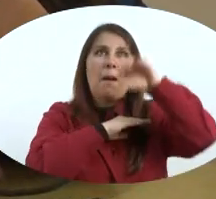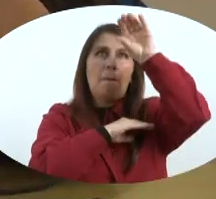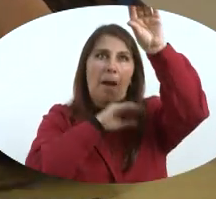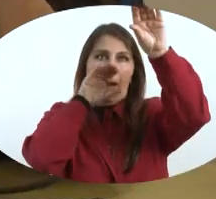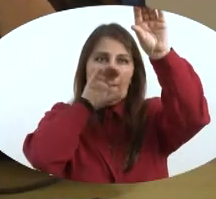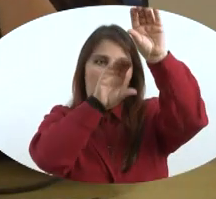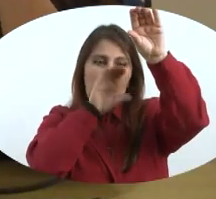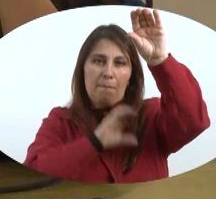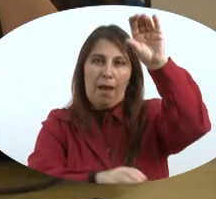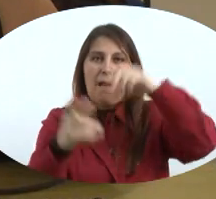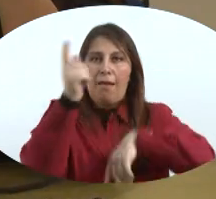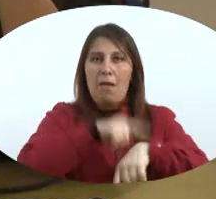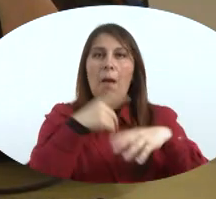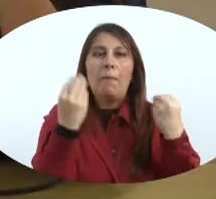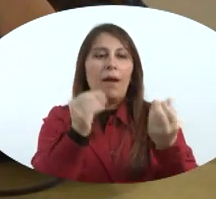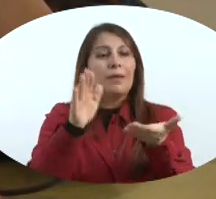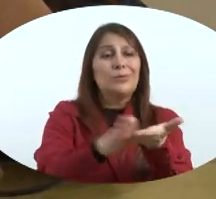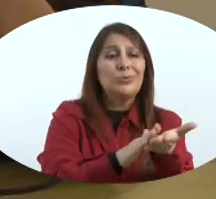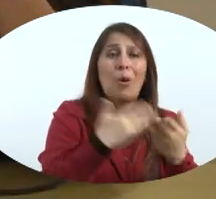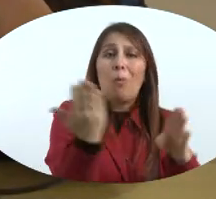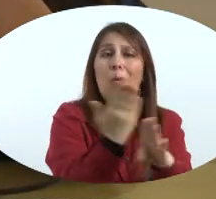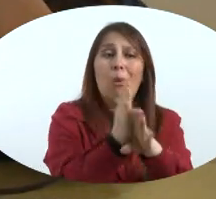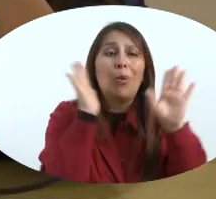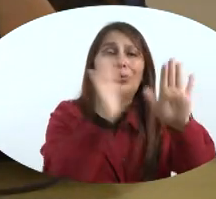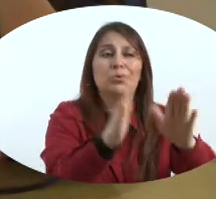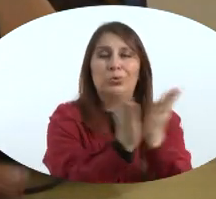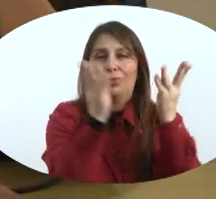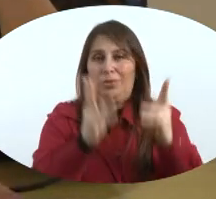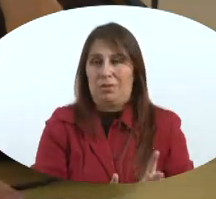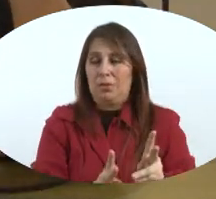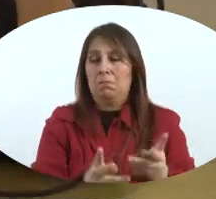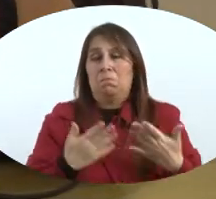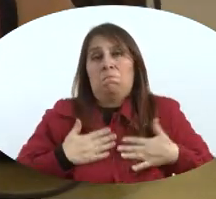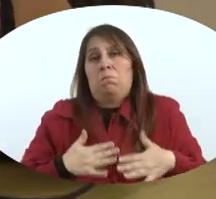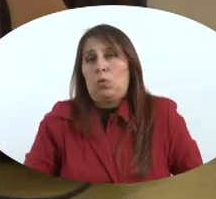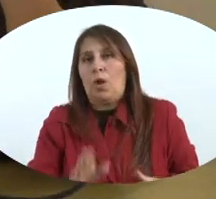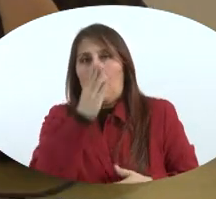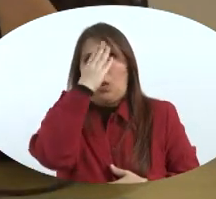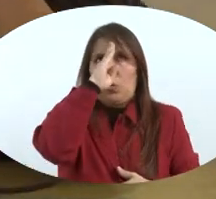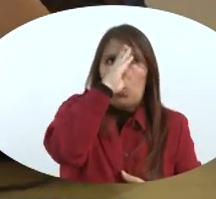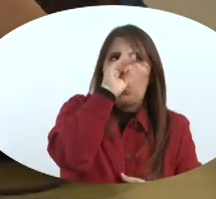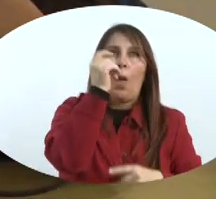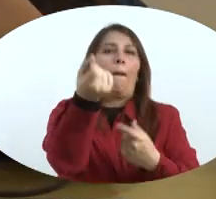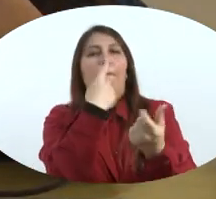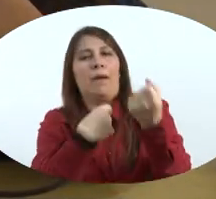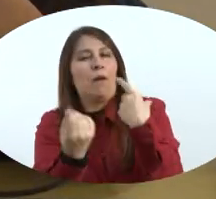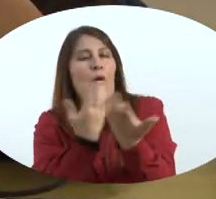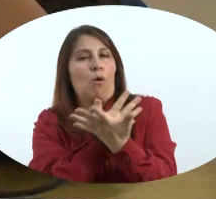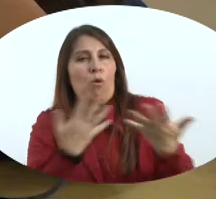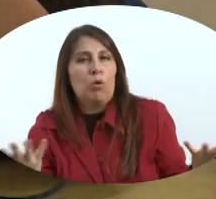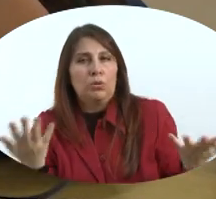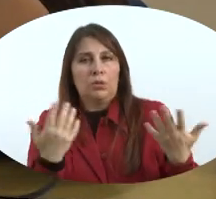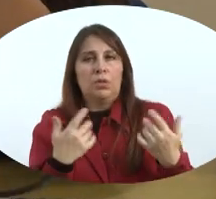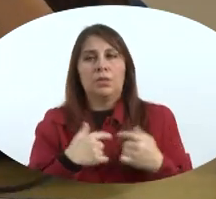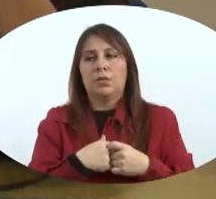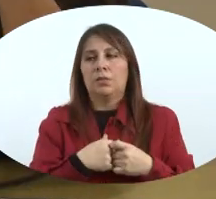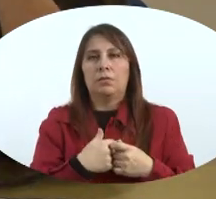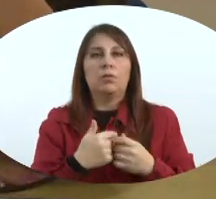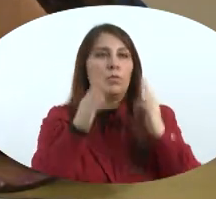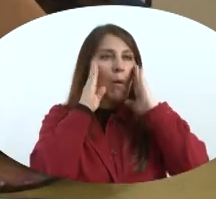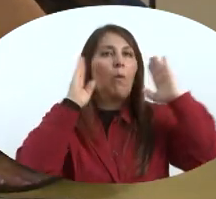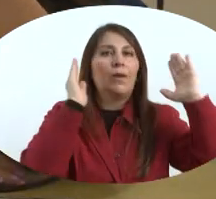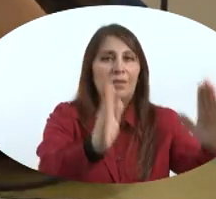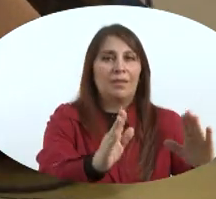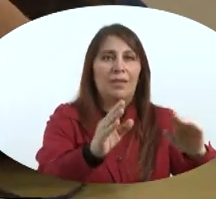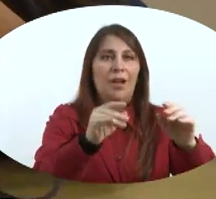personas que necesiten necesitan resolver cosas académicas lo que pues cualquier inquietud duda pregunta trámites